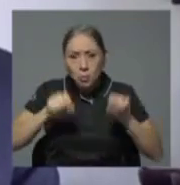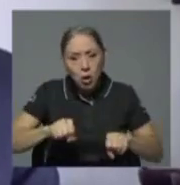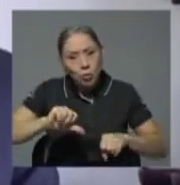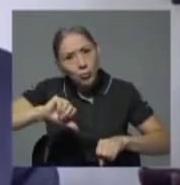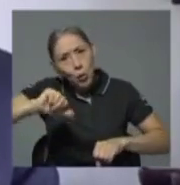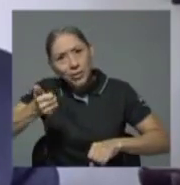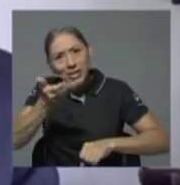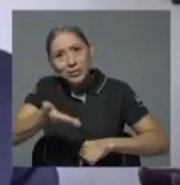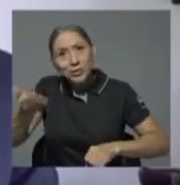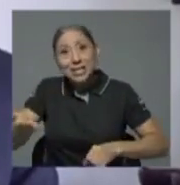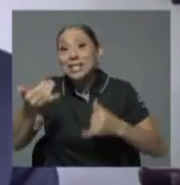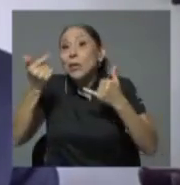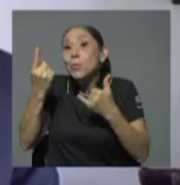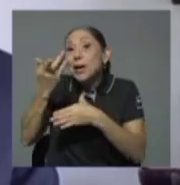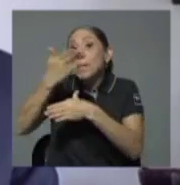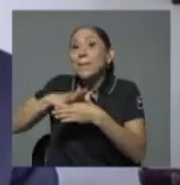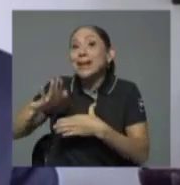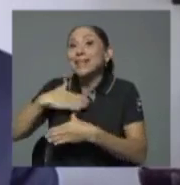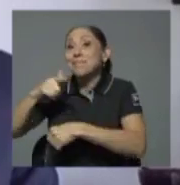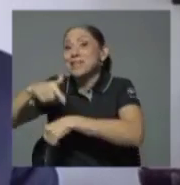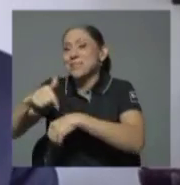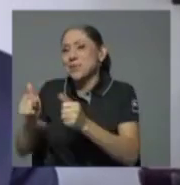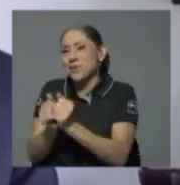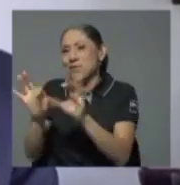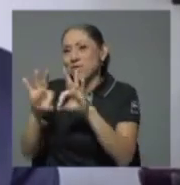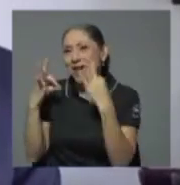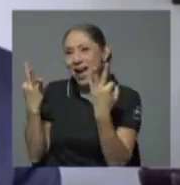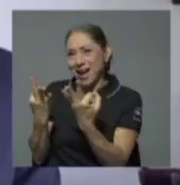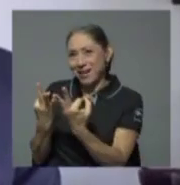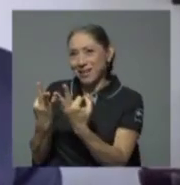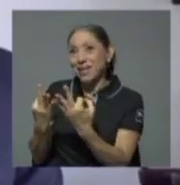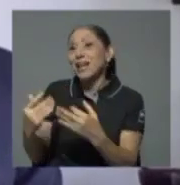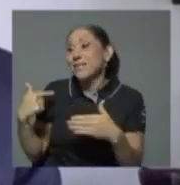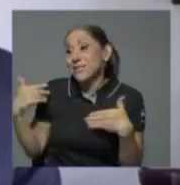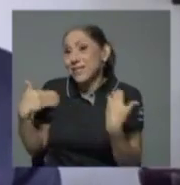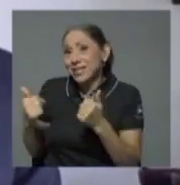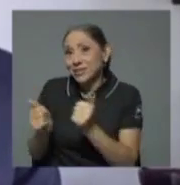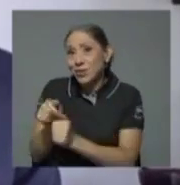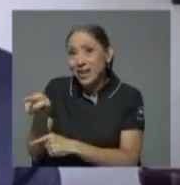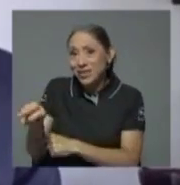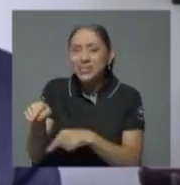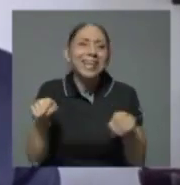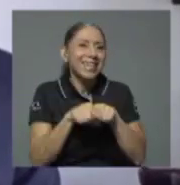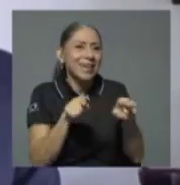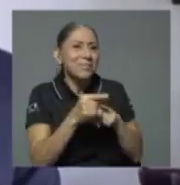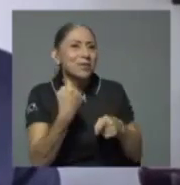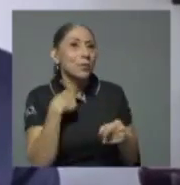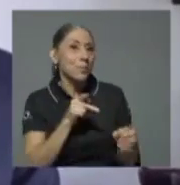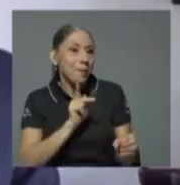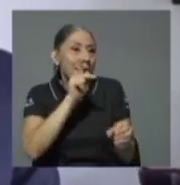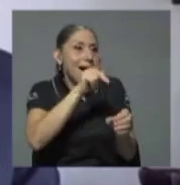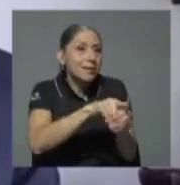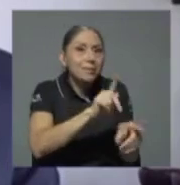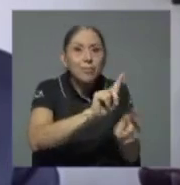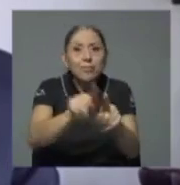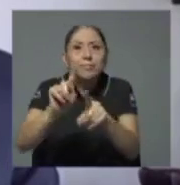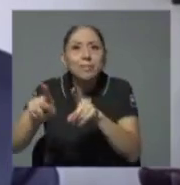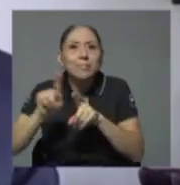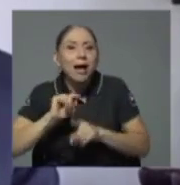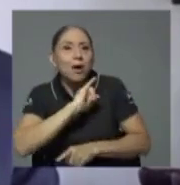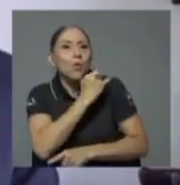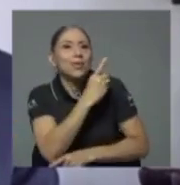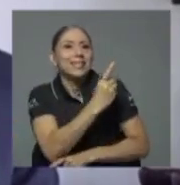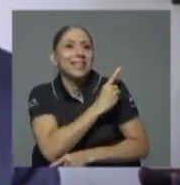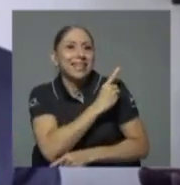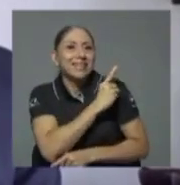dedico parte de mi tiempo con mi familia, estoy bien feliz con ellos, y también estoy participando en bastantes juntas directivas en Costa Rica,